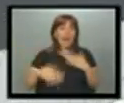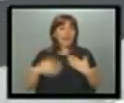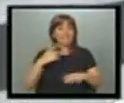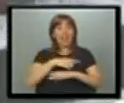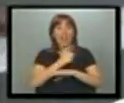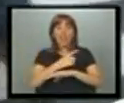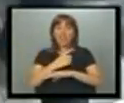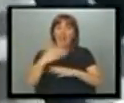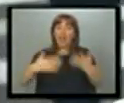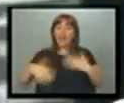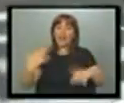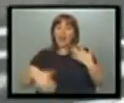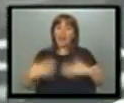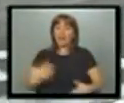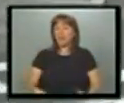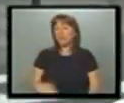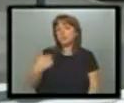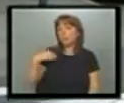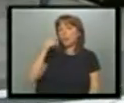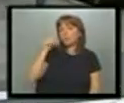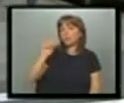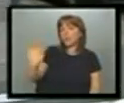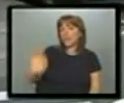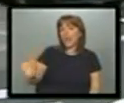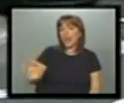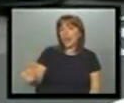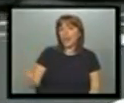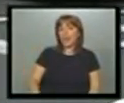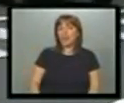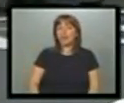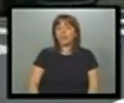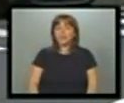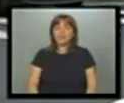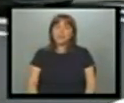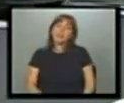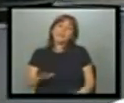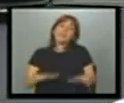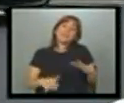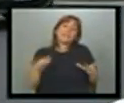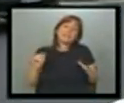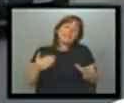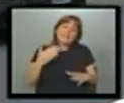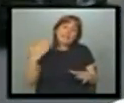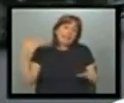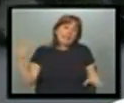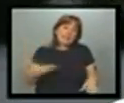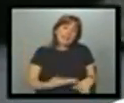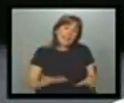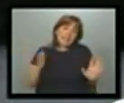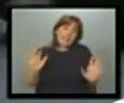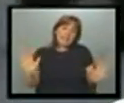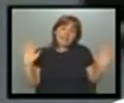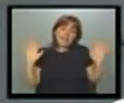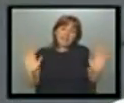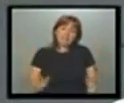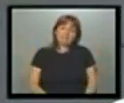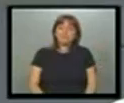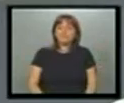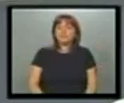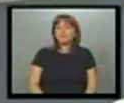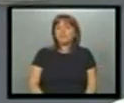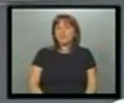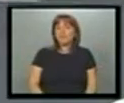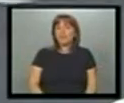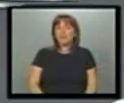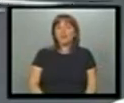ser. No estaba presente, la verdad. Es una zona tranquila, pero que esto sorprendió. Sí, a veces pasa. A veces pasa. Bueno, realmente impresionante el choque. Insistimos,